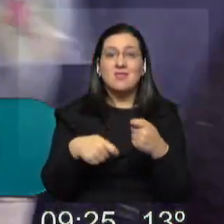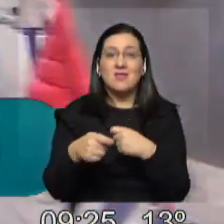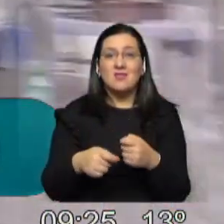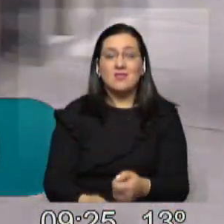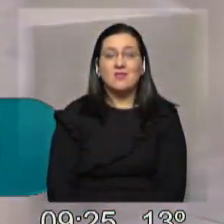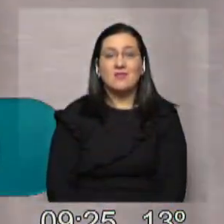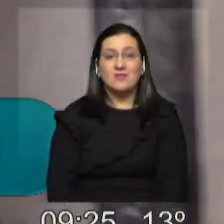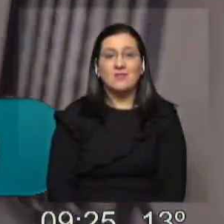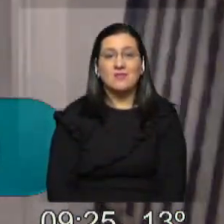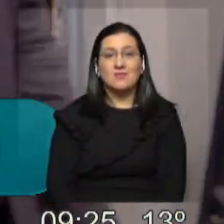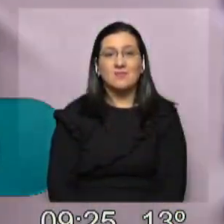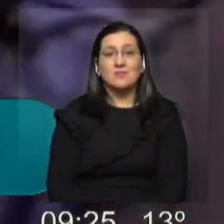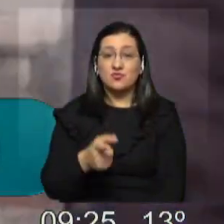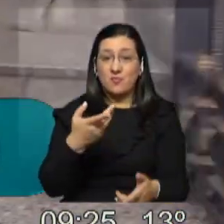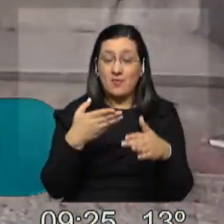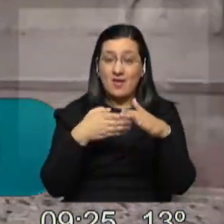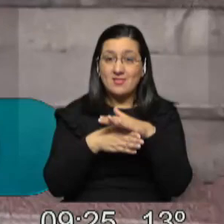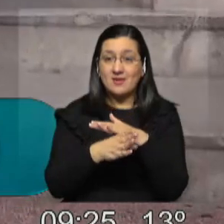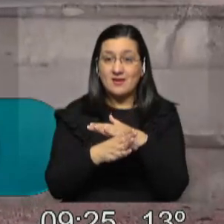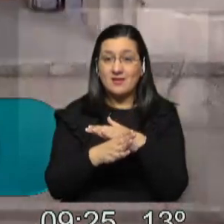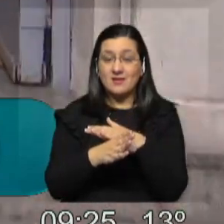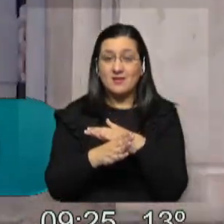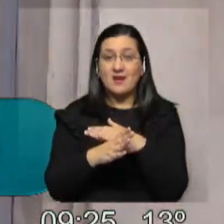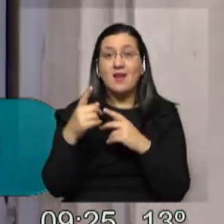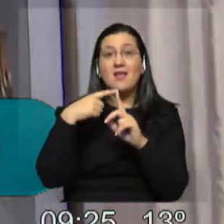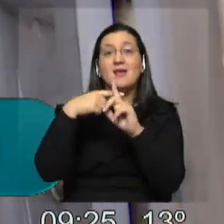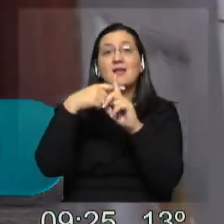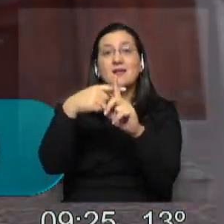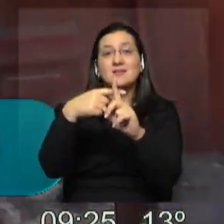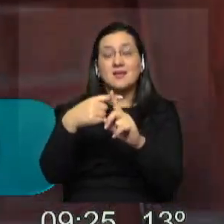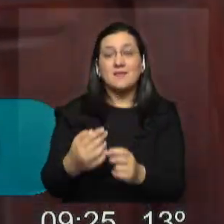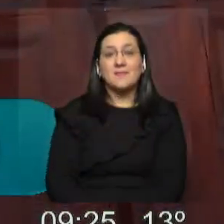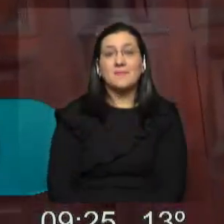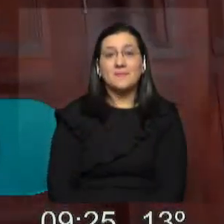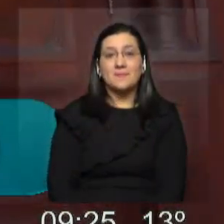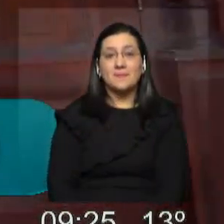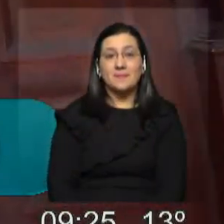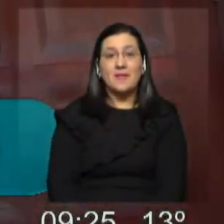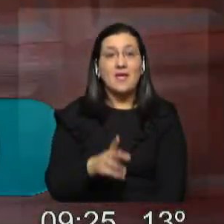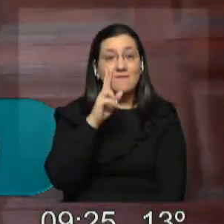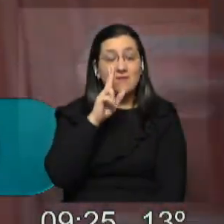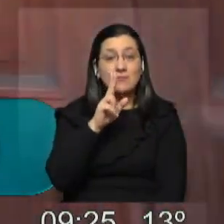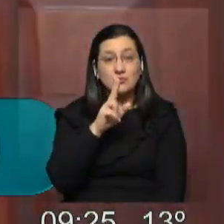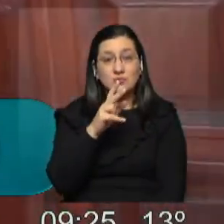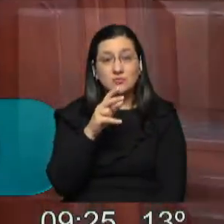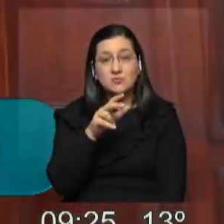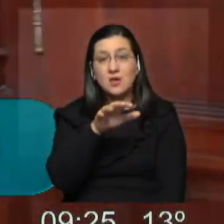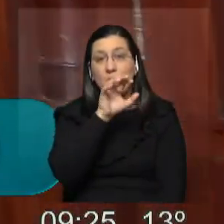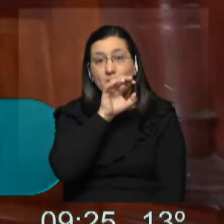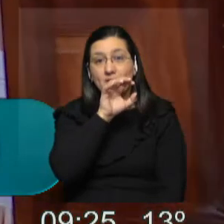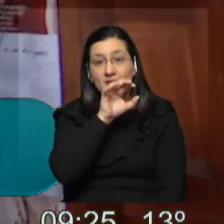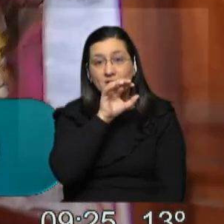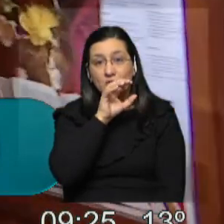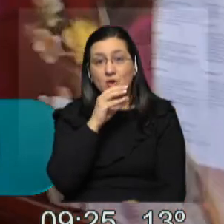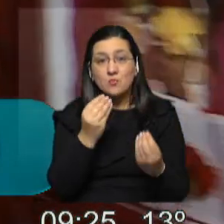vamos a ingresar. Ay, vamos aquí a San Expedito, donde vemos un perro que hay aquí y vemos perro.